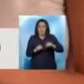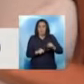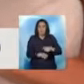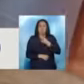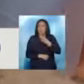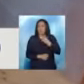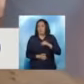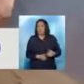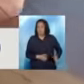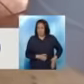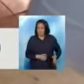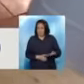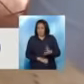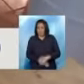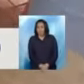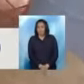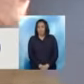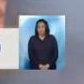gusta piernita.